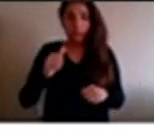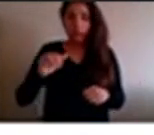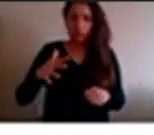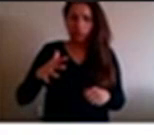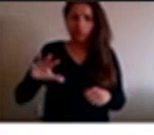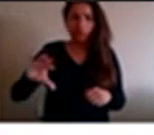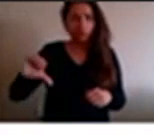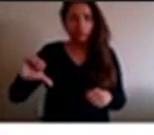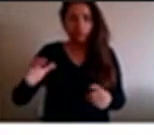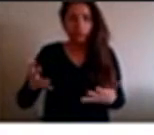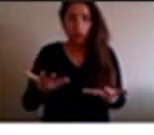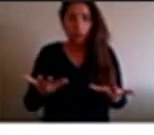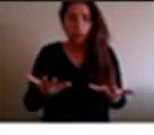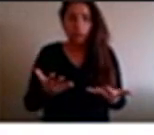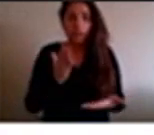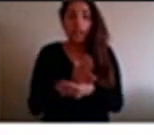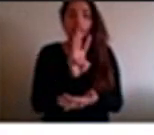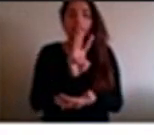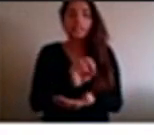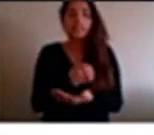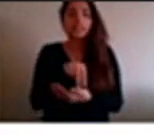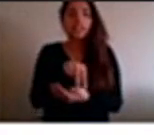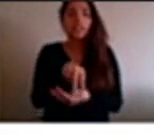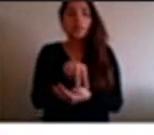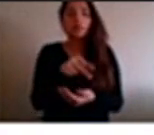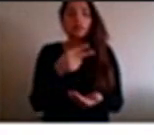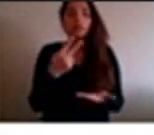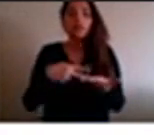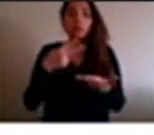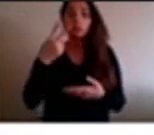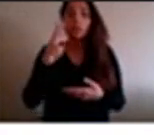año 2020? De